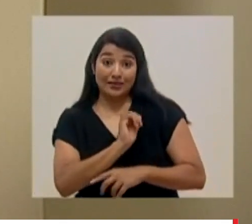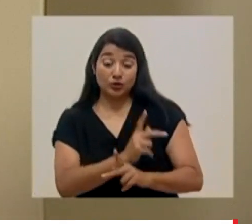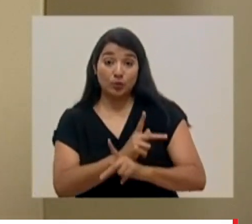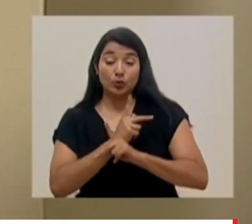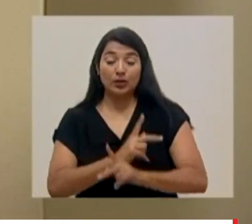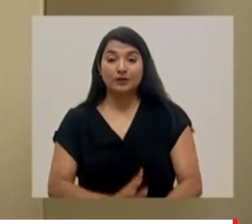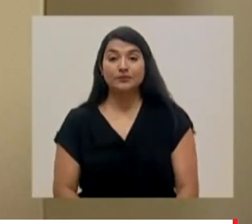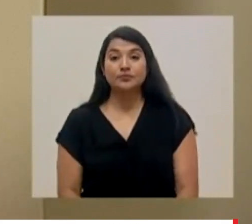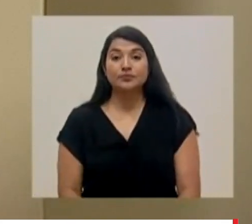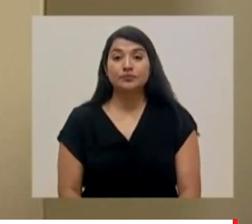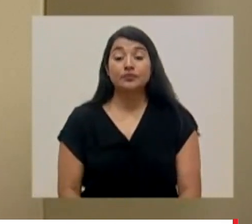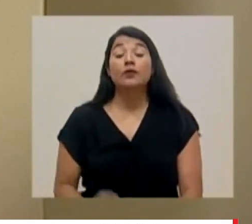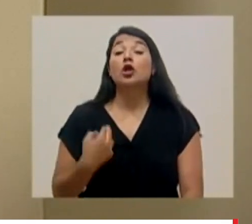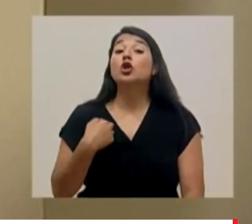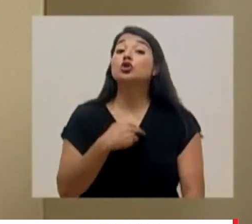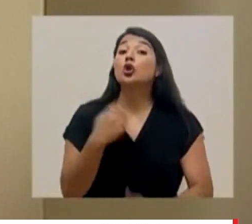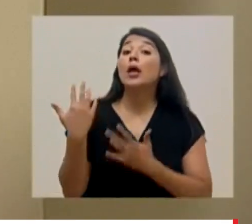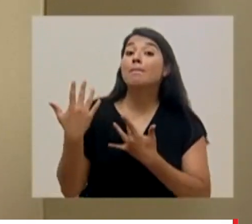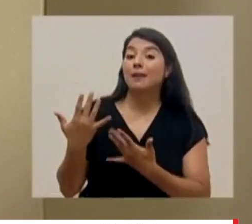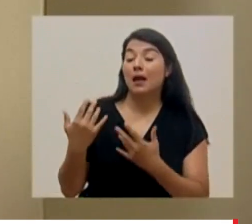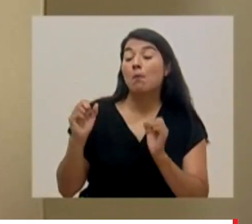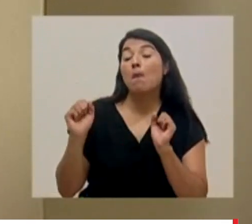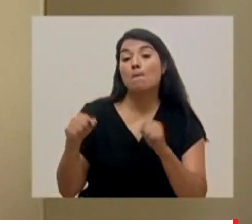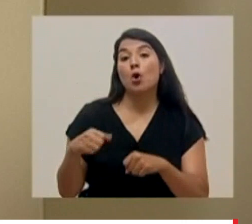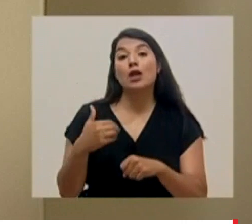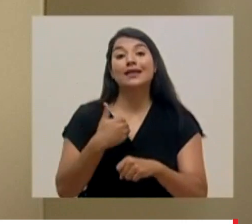protege. Esperamos que haya una vacuna